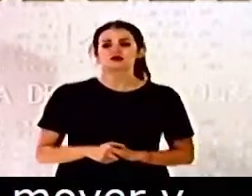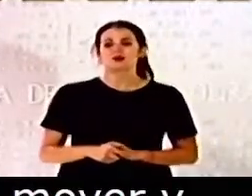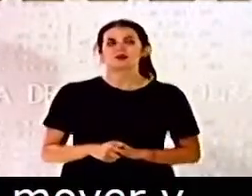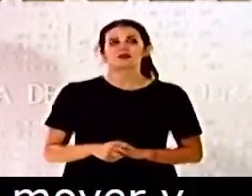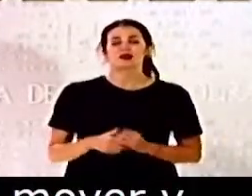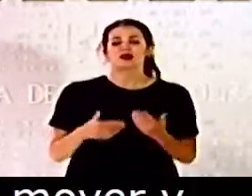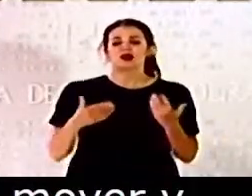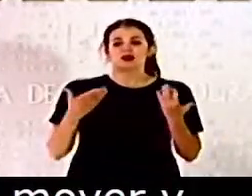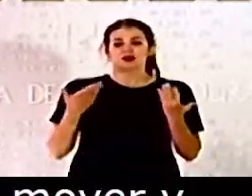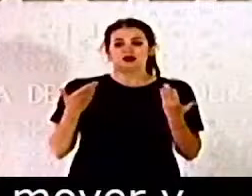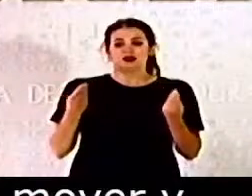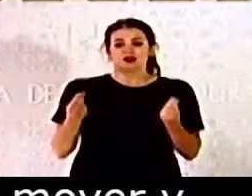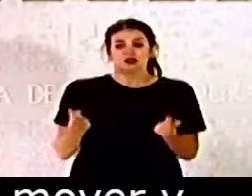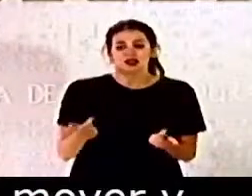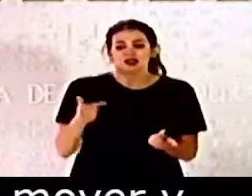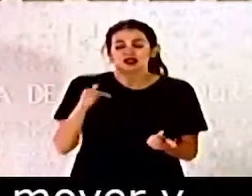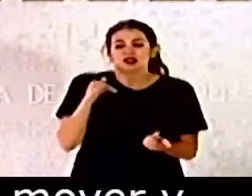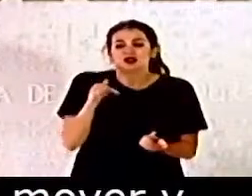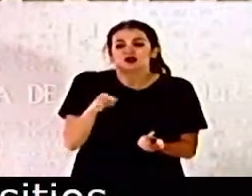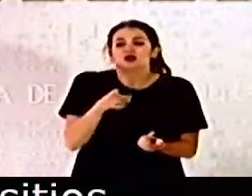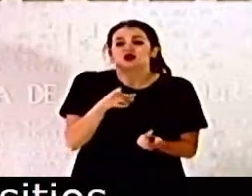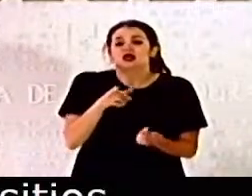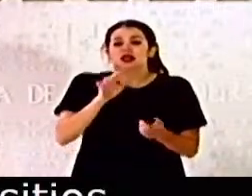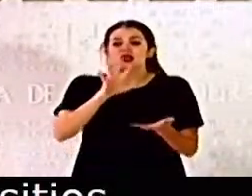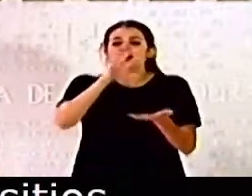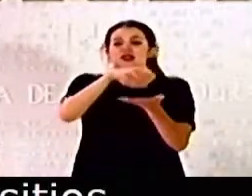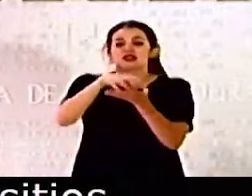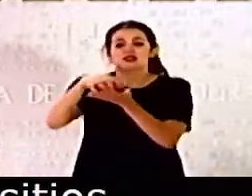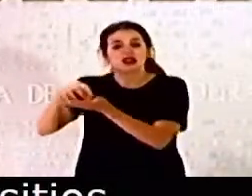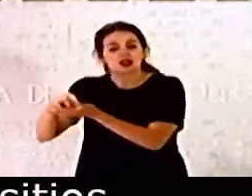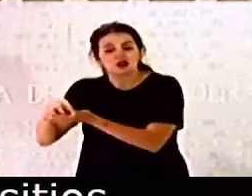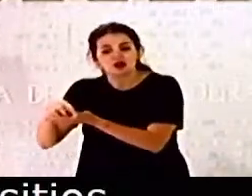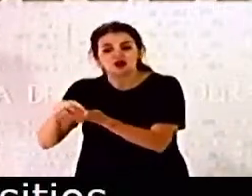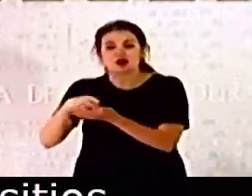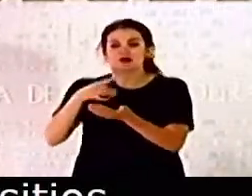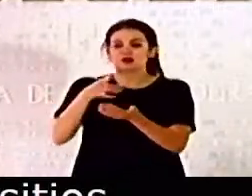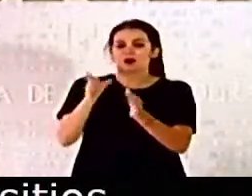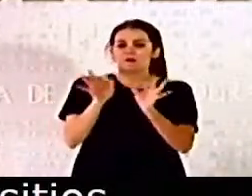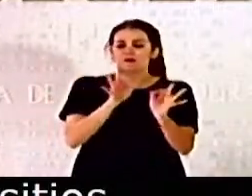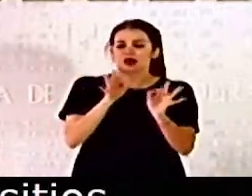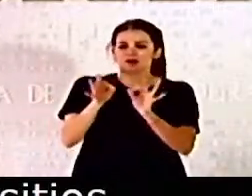Cuando no creo que esos establecimientos estén preparados para leer el código QR.